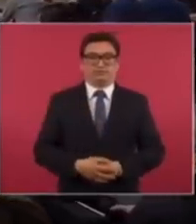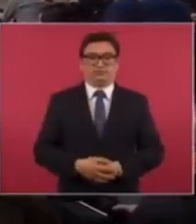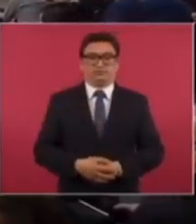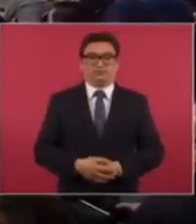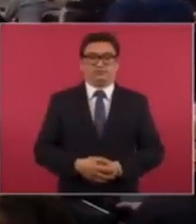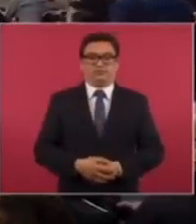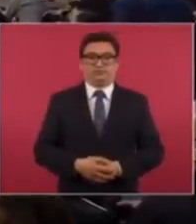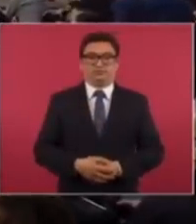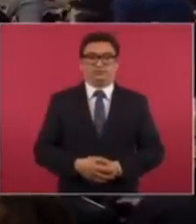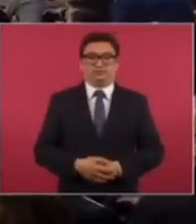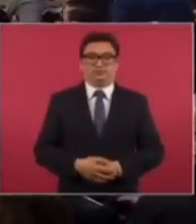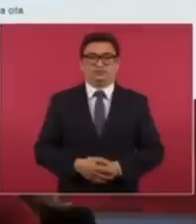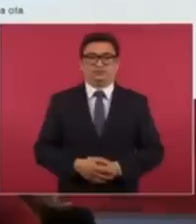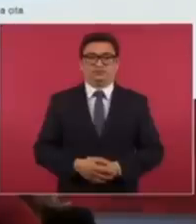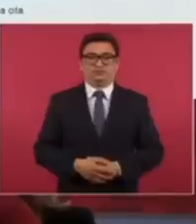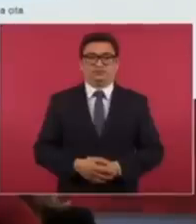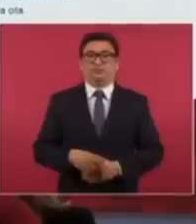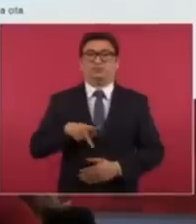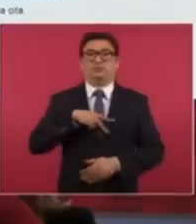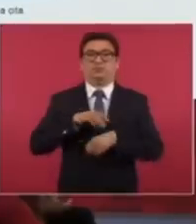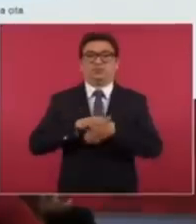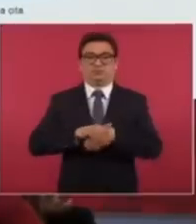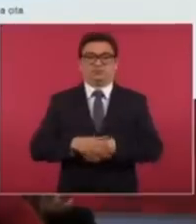Y me salió del alma ponerle, mi amigo.